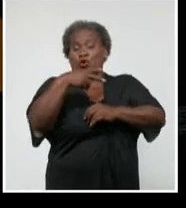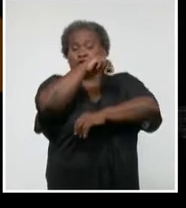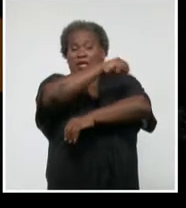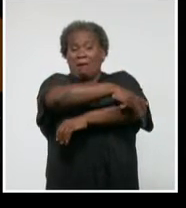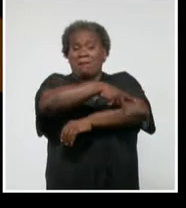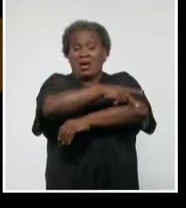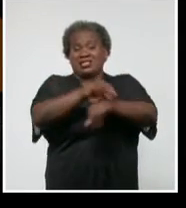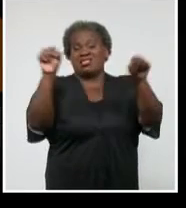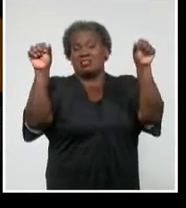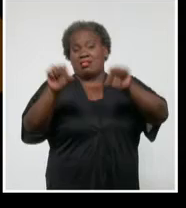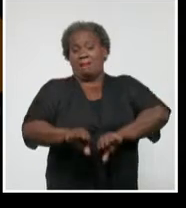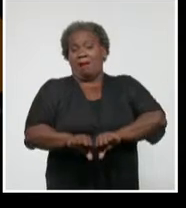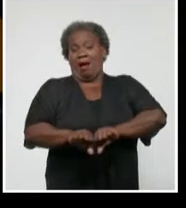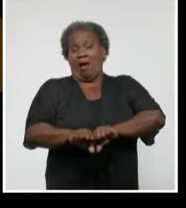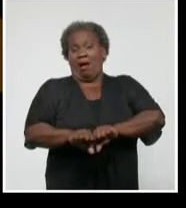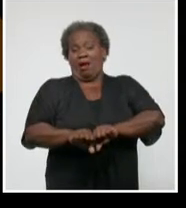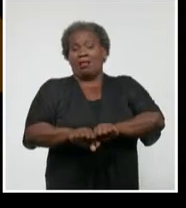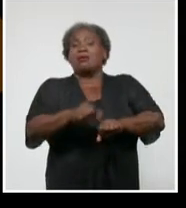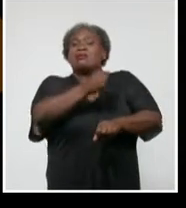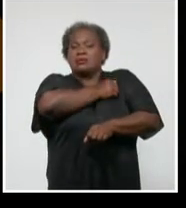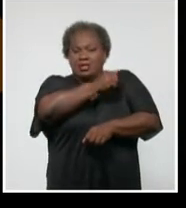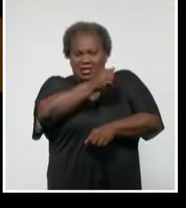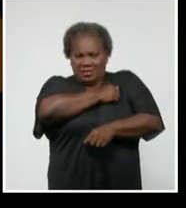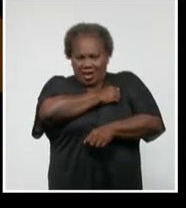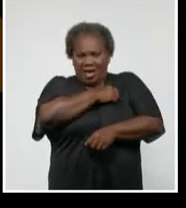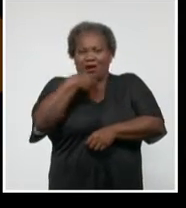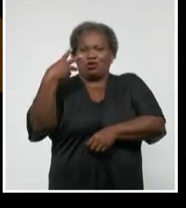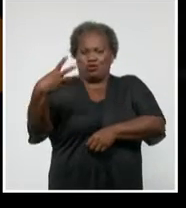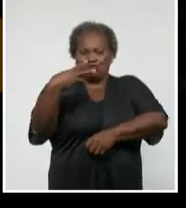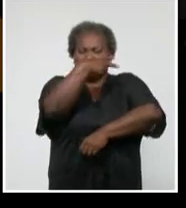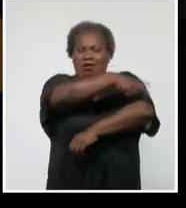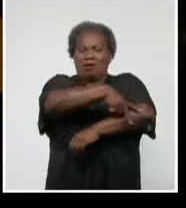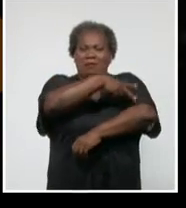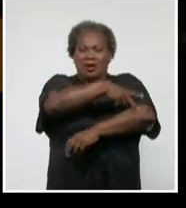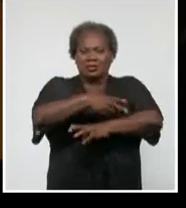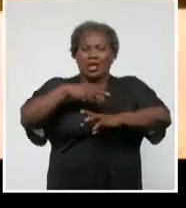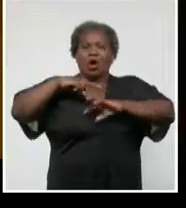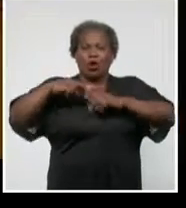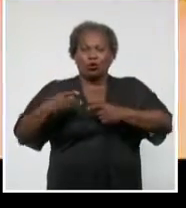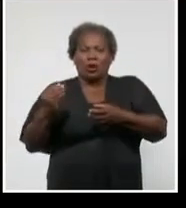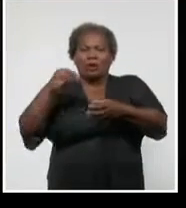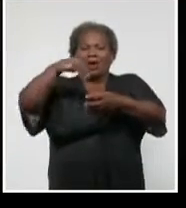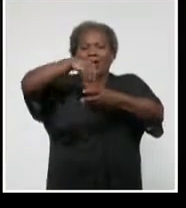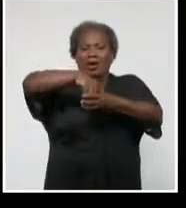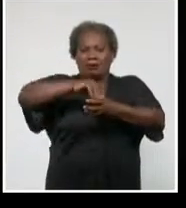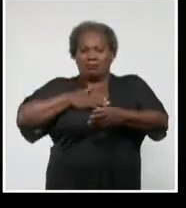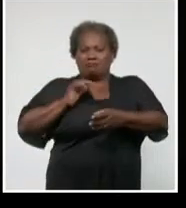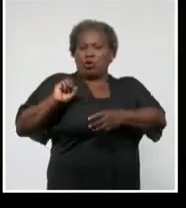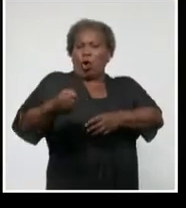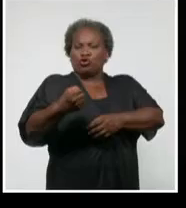que ellos quisieran que estos pueblos nuestros volviesen a ser parte de su patio trasero.